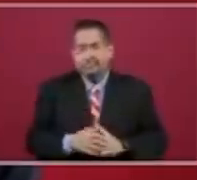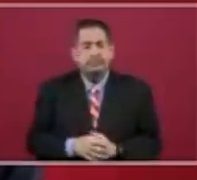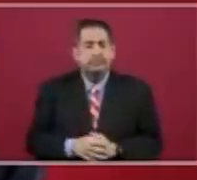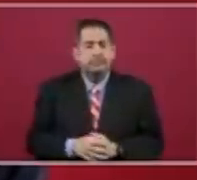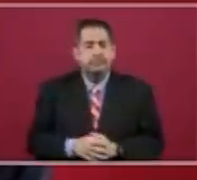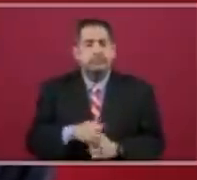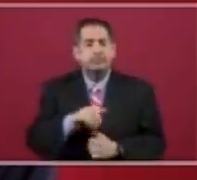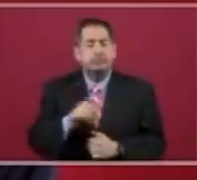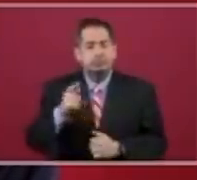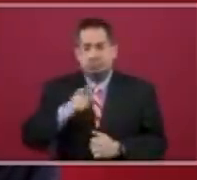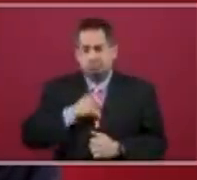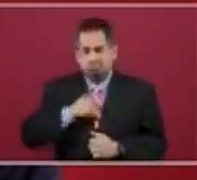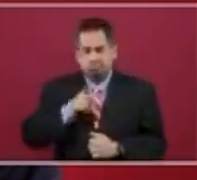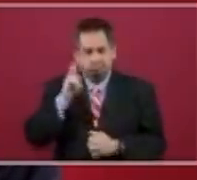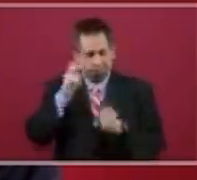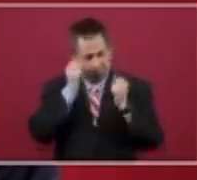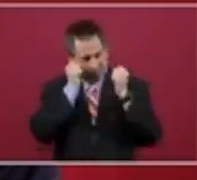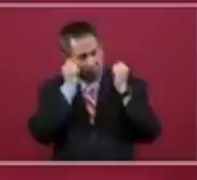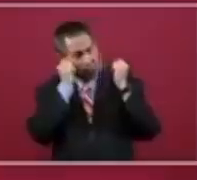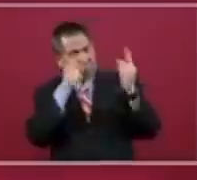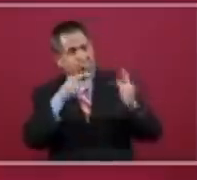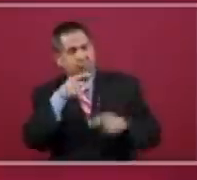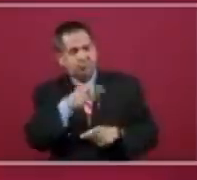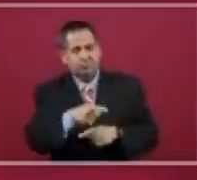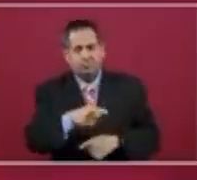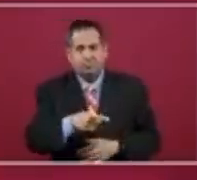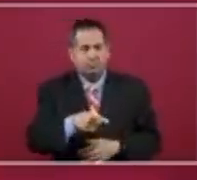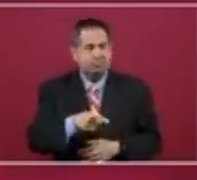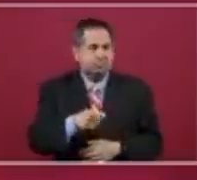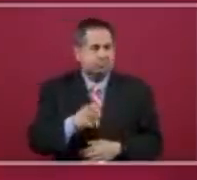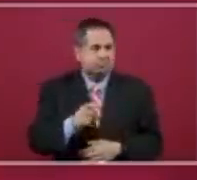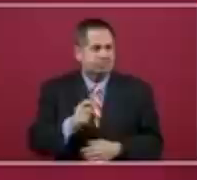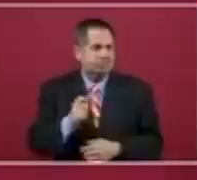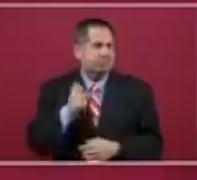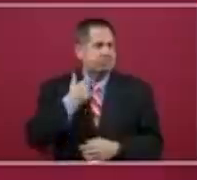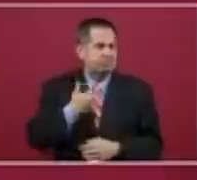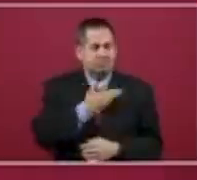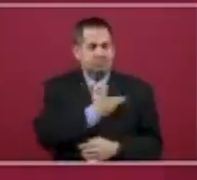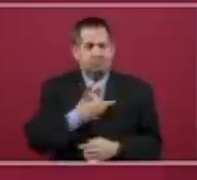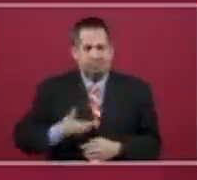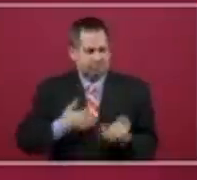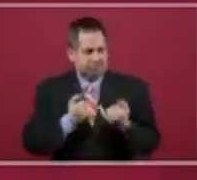Yo admiro mucho a presidentes